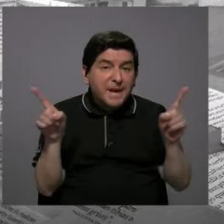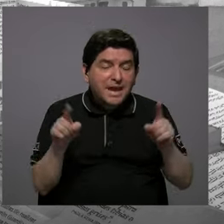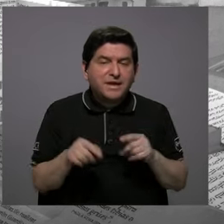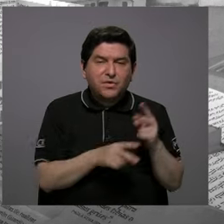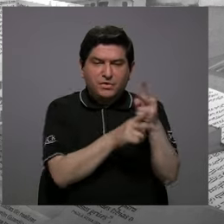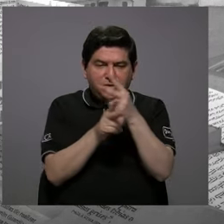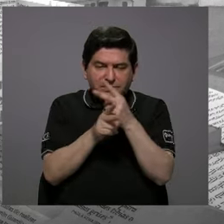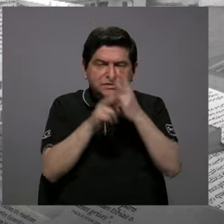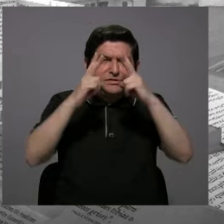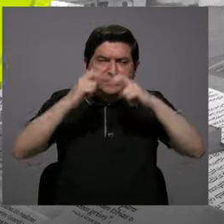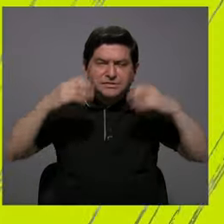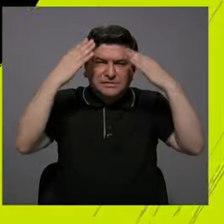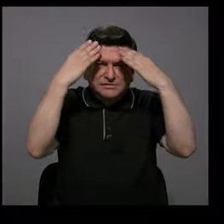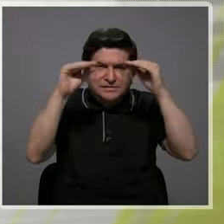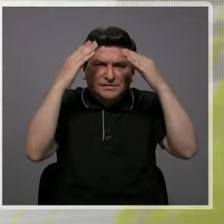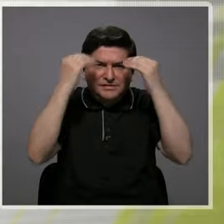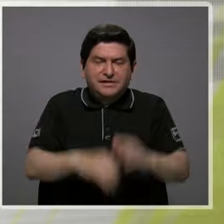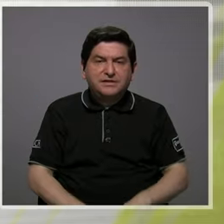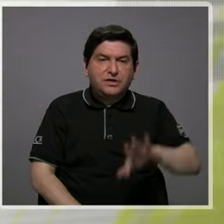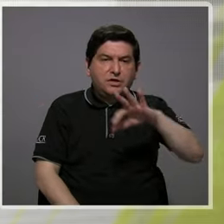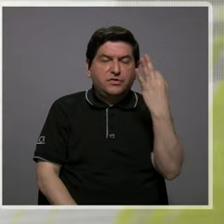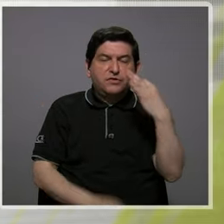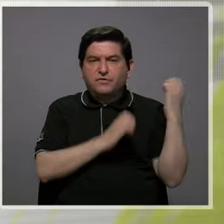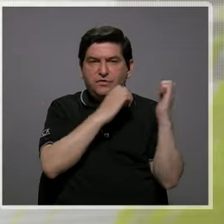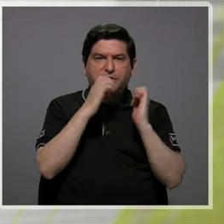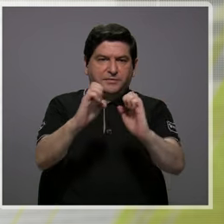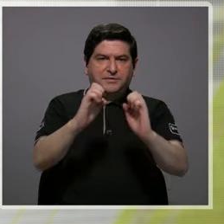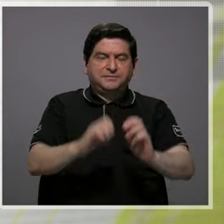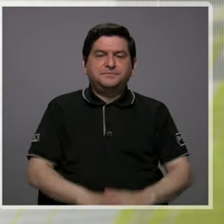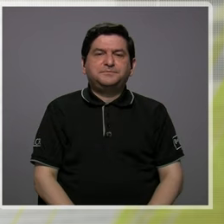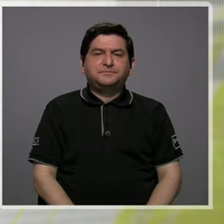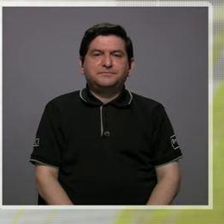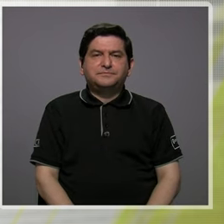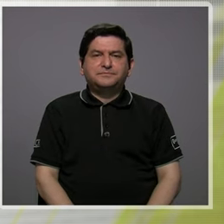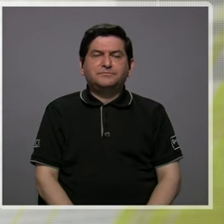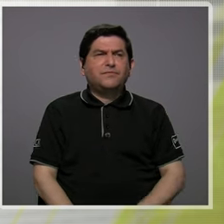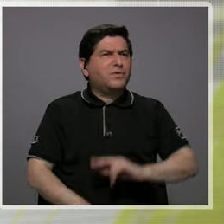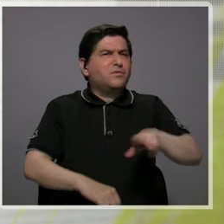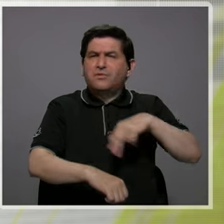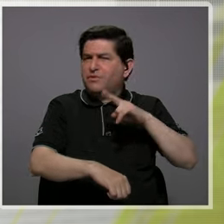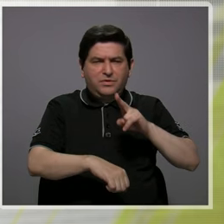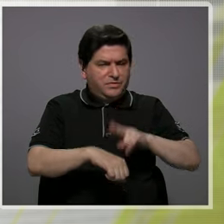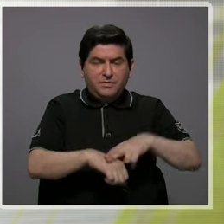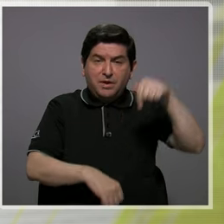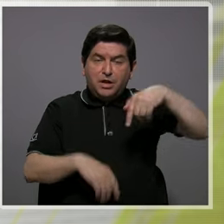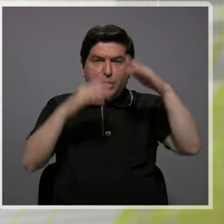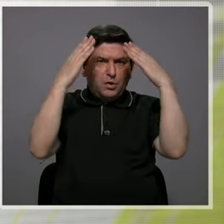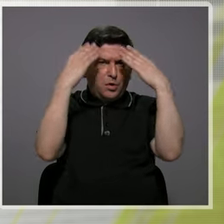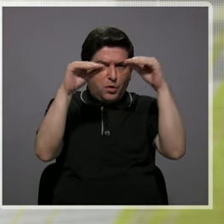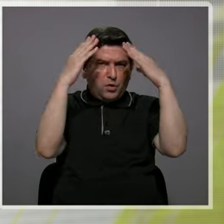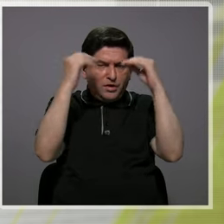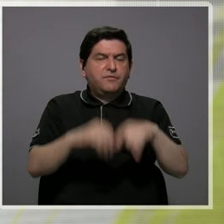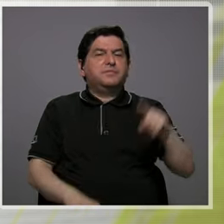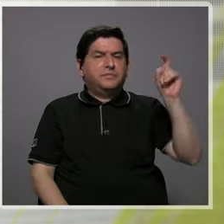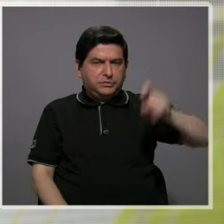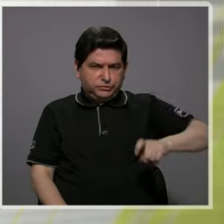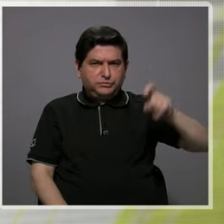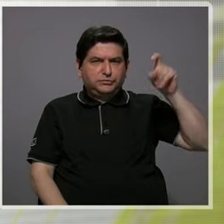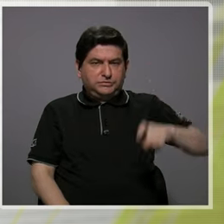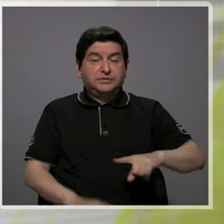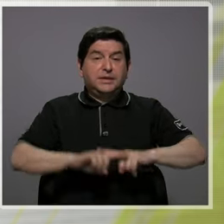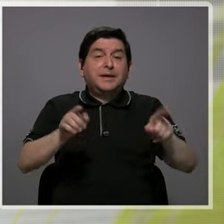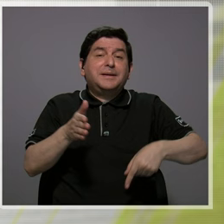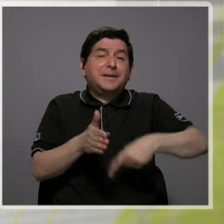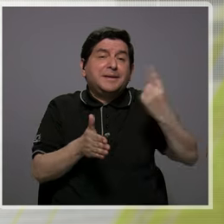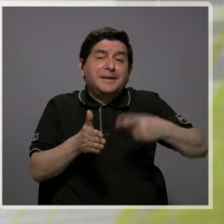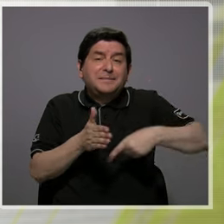monitorear analizar la información de manera estratégica no es común porque hoy la información es necesaria pero